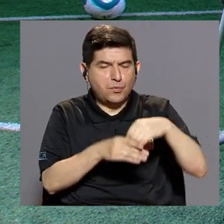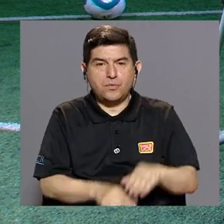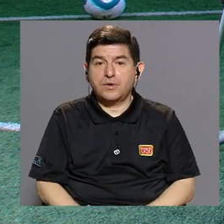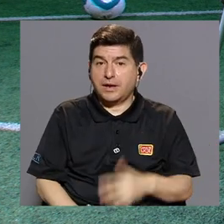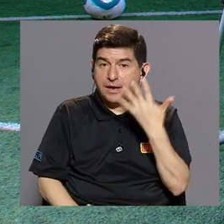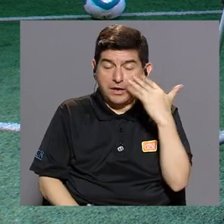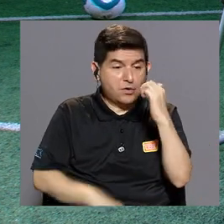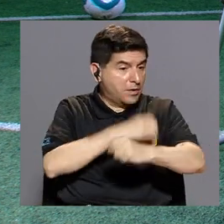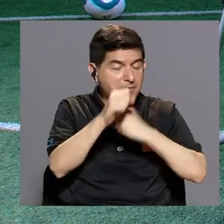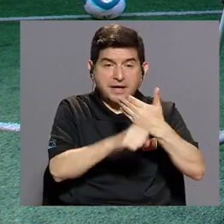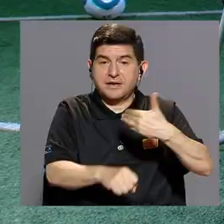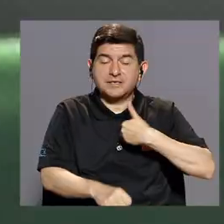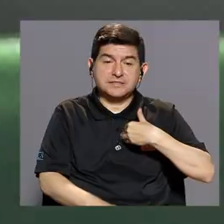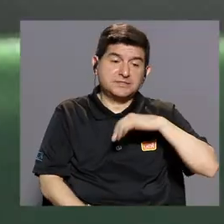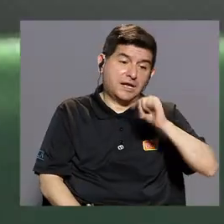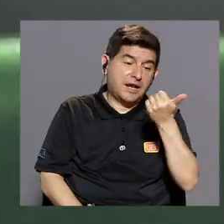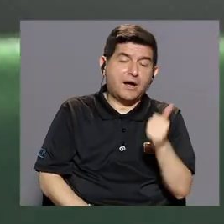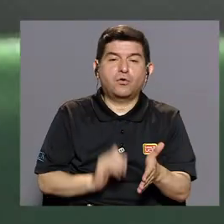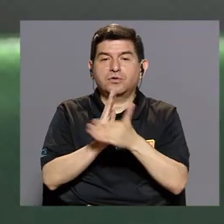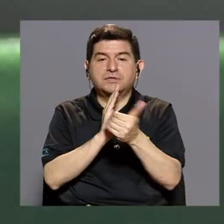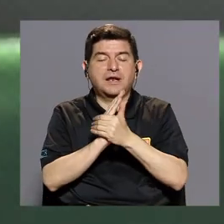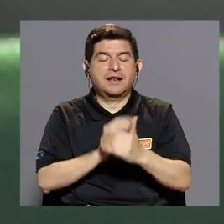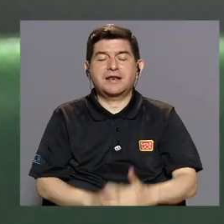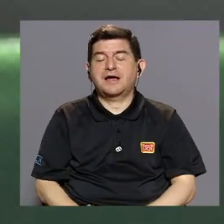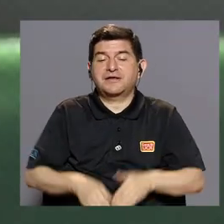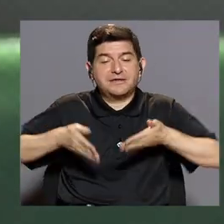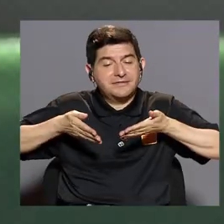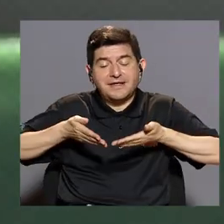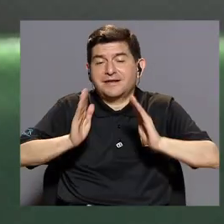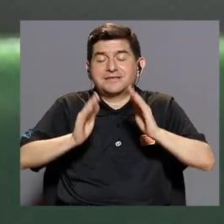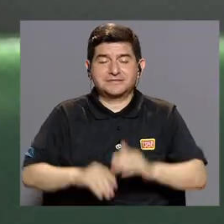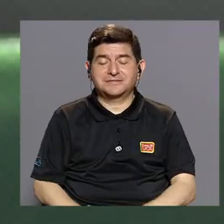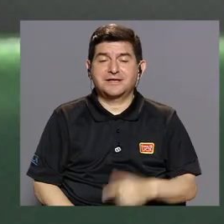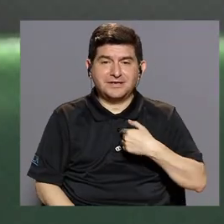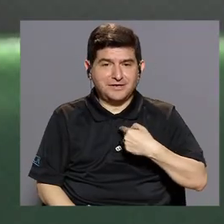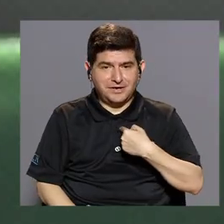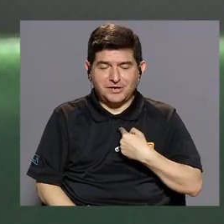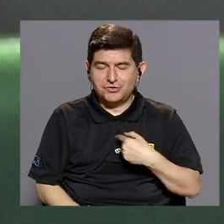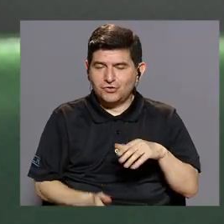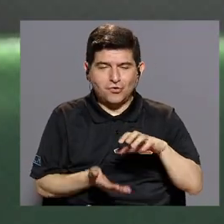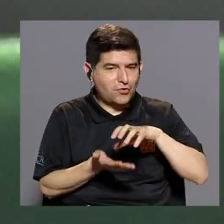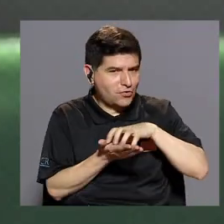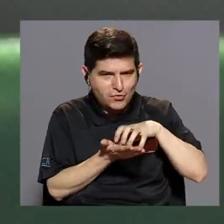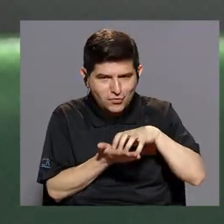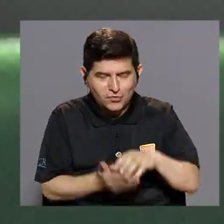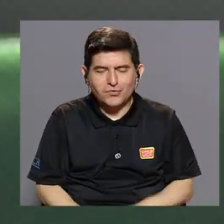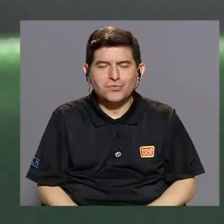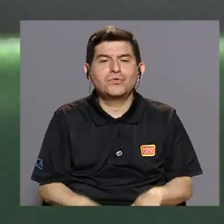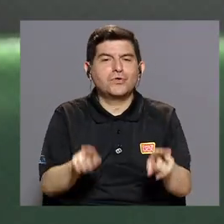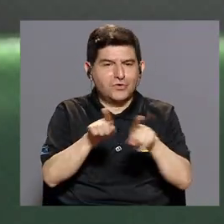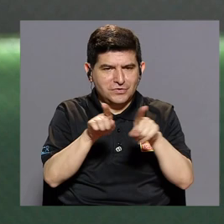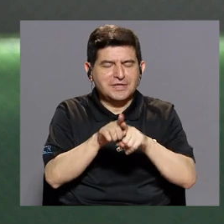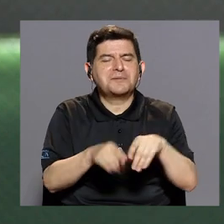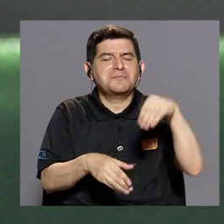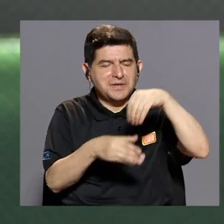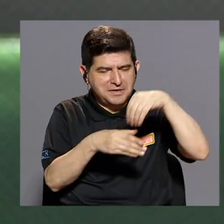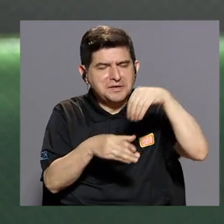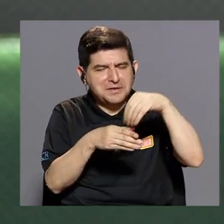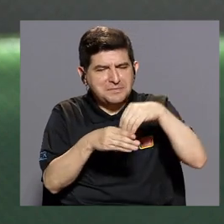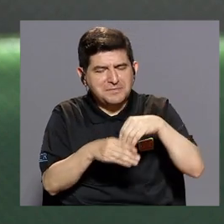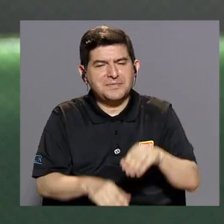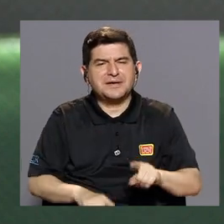parece la edad que tiene, digamos, y luego está por la otra parte el talento innato, que no dudo que también invierta en esa parte,